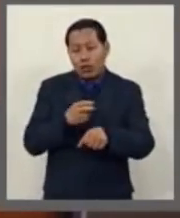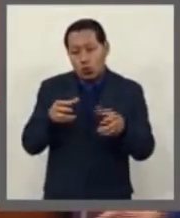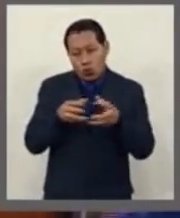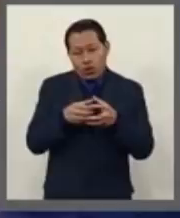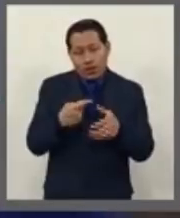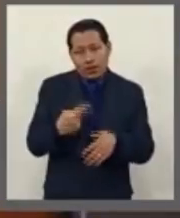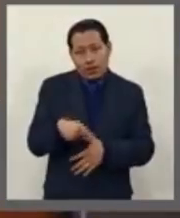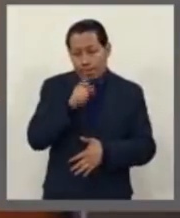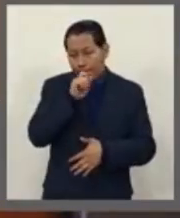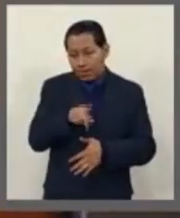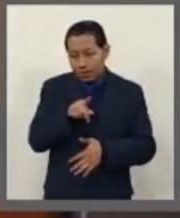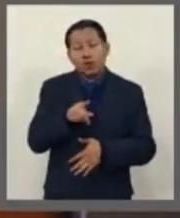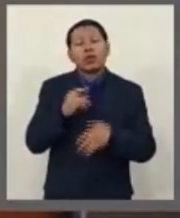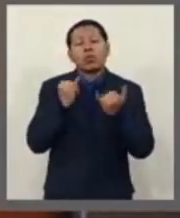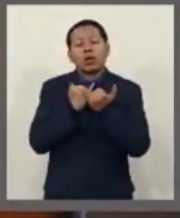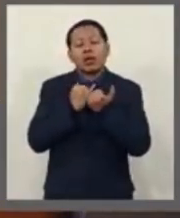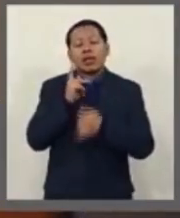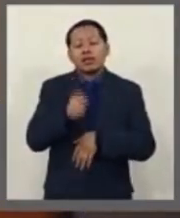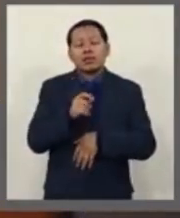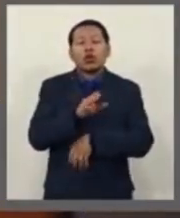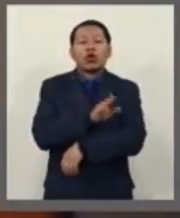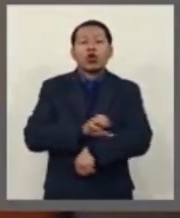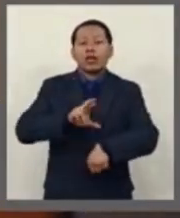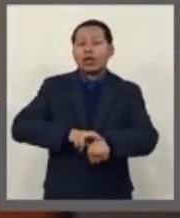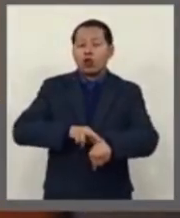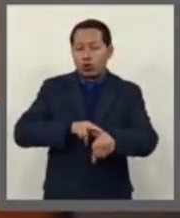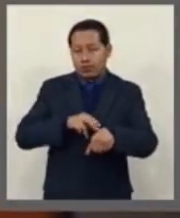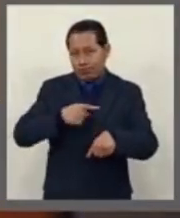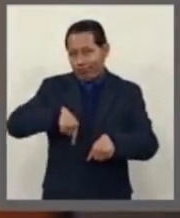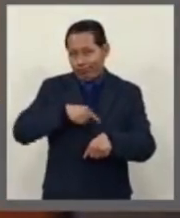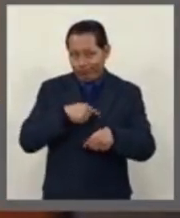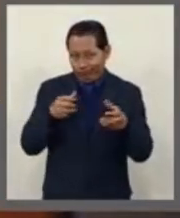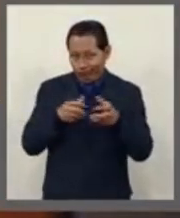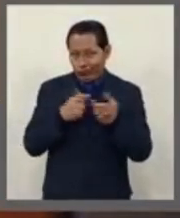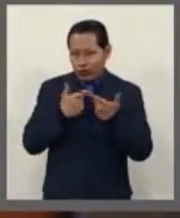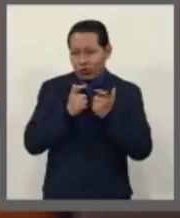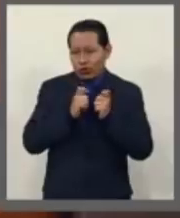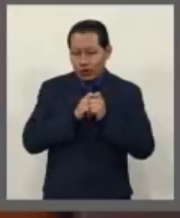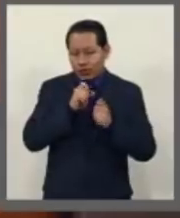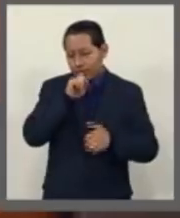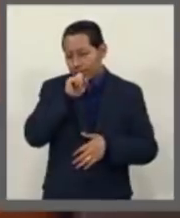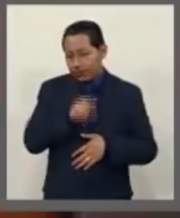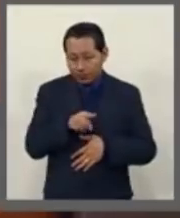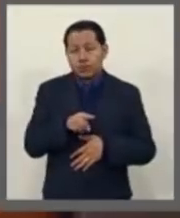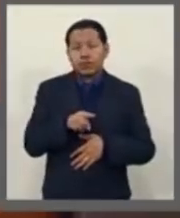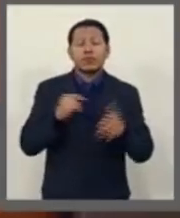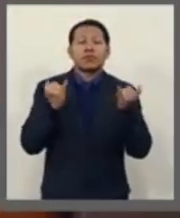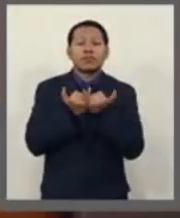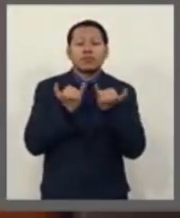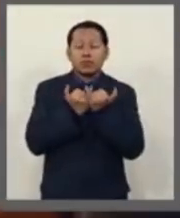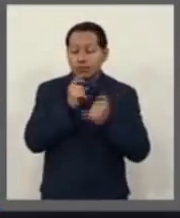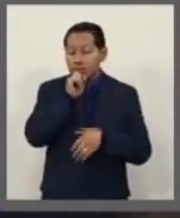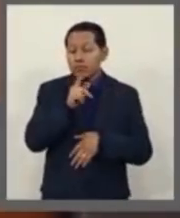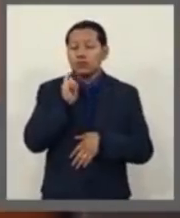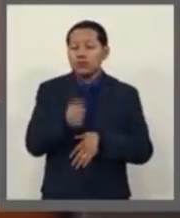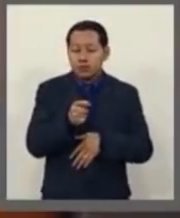la exigencia y porque se trata de un compañero de esta legislatura y porque se trata del